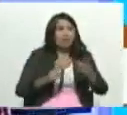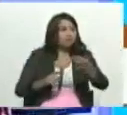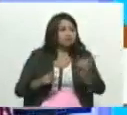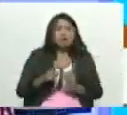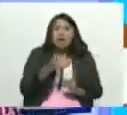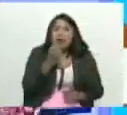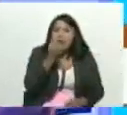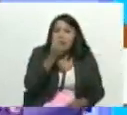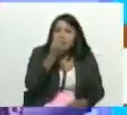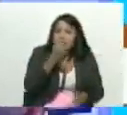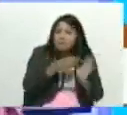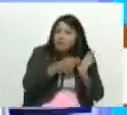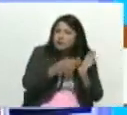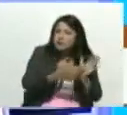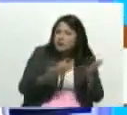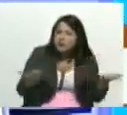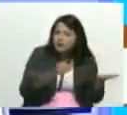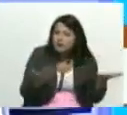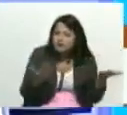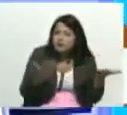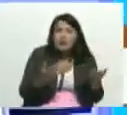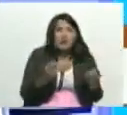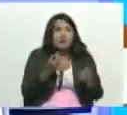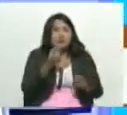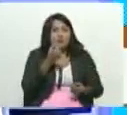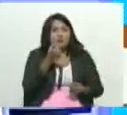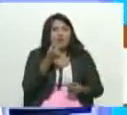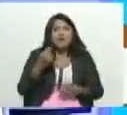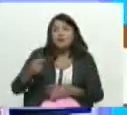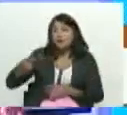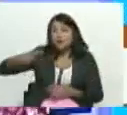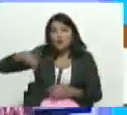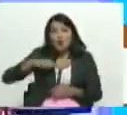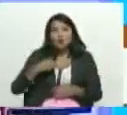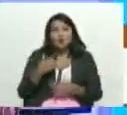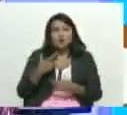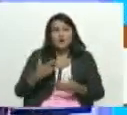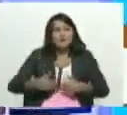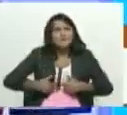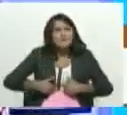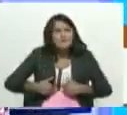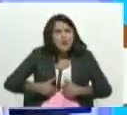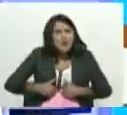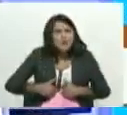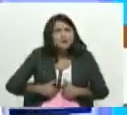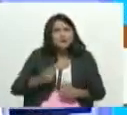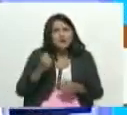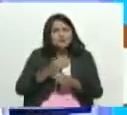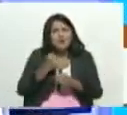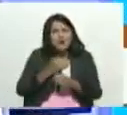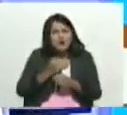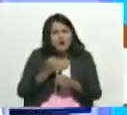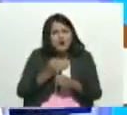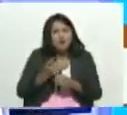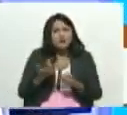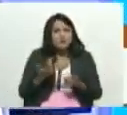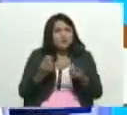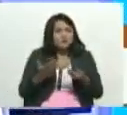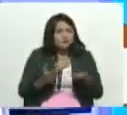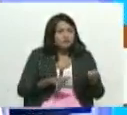En dónde se ve en los medios en donde nuestros esfuerzos están allí escritos sobre